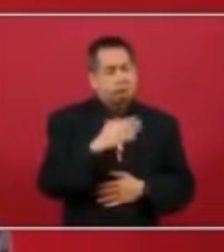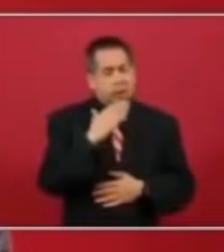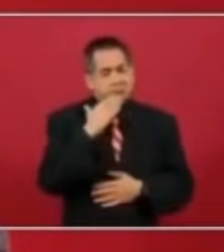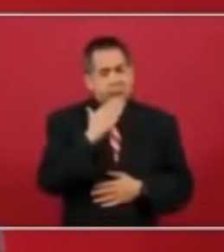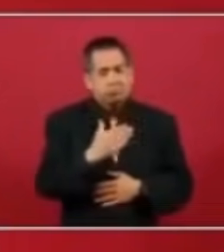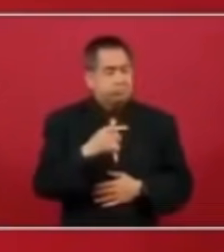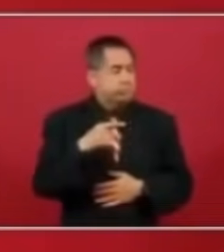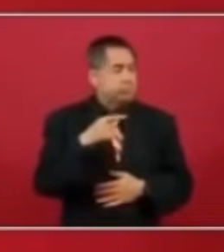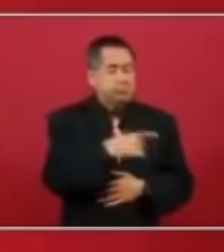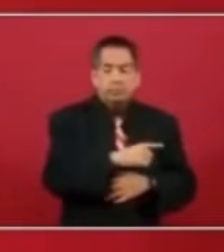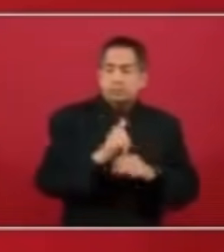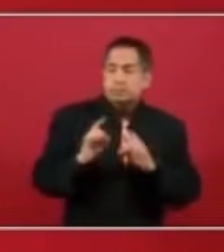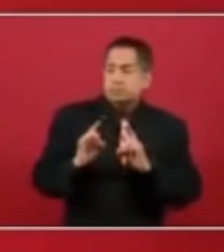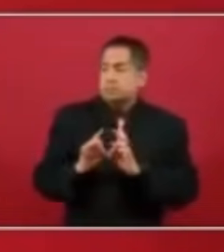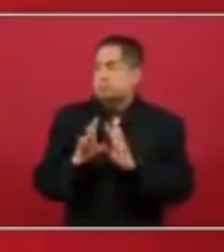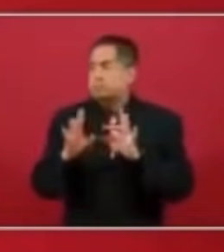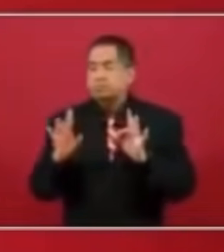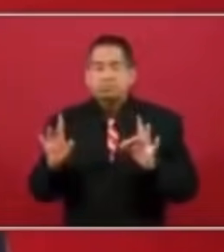en circunstancias